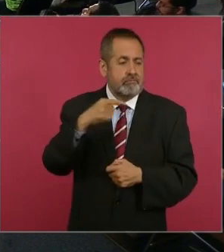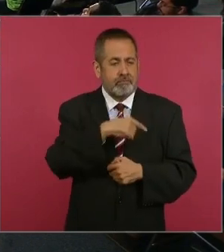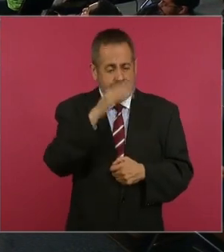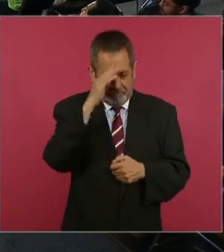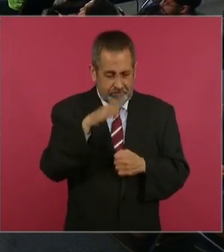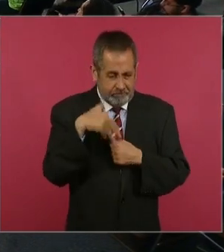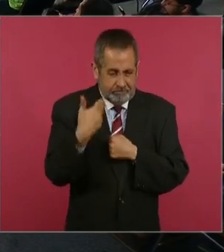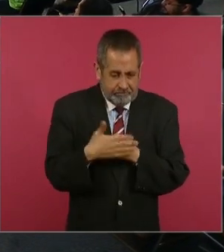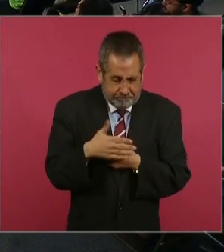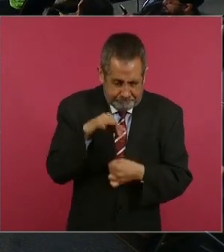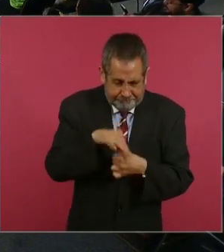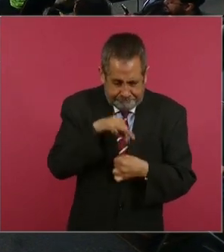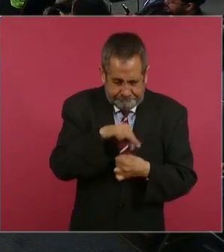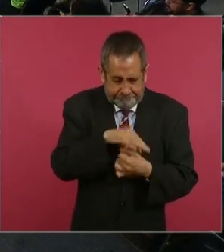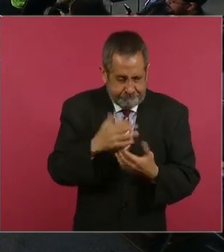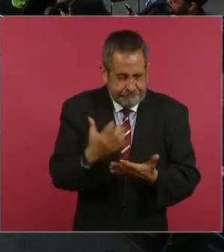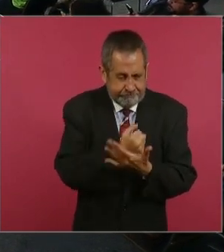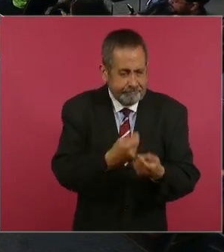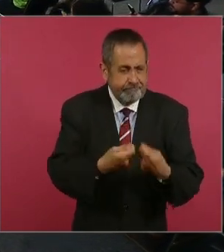próxima